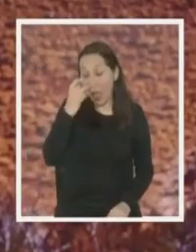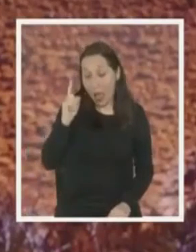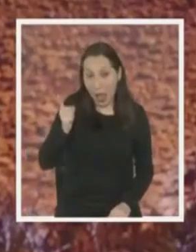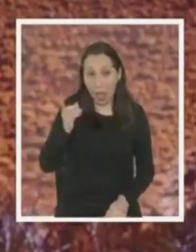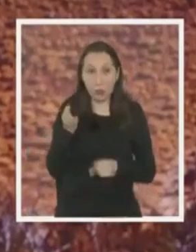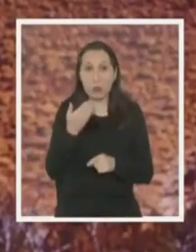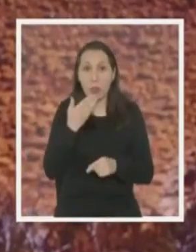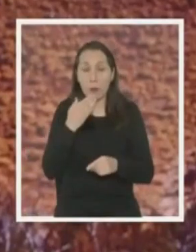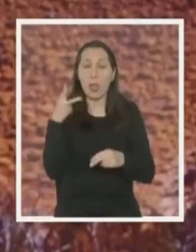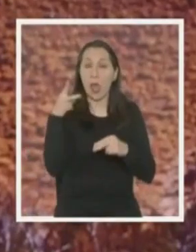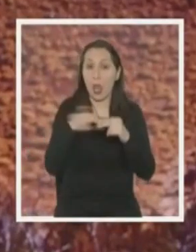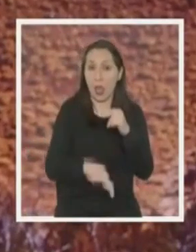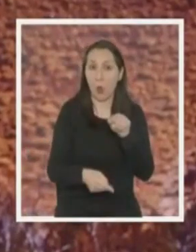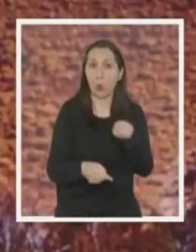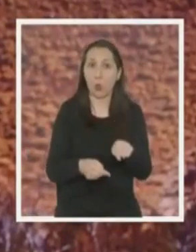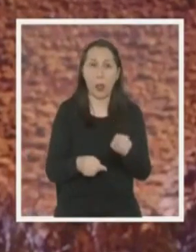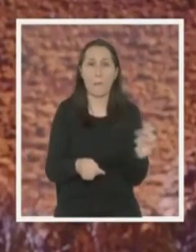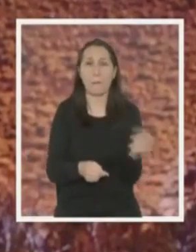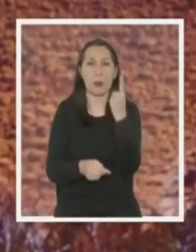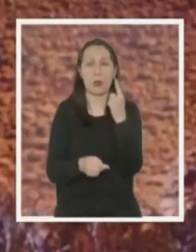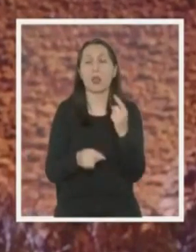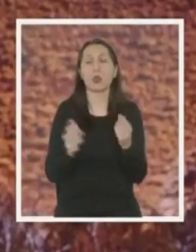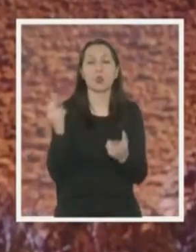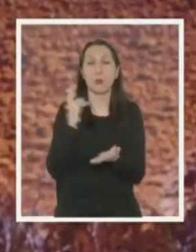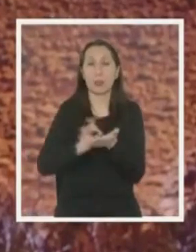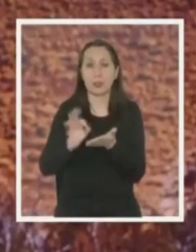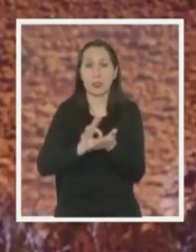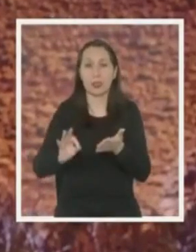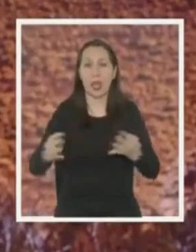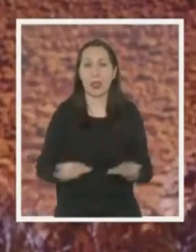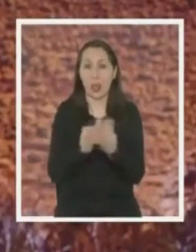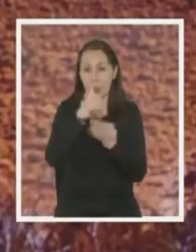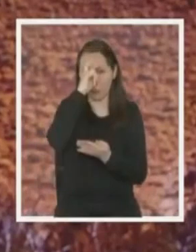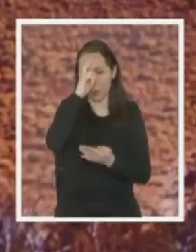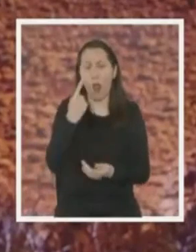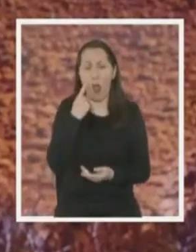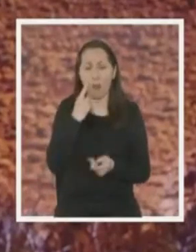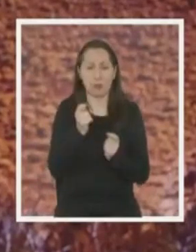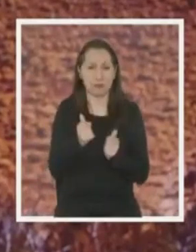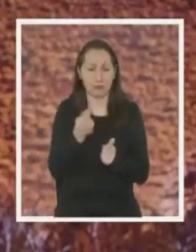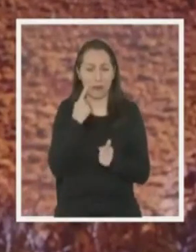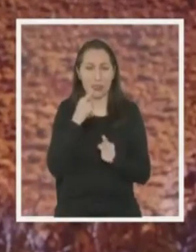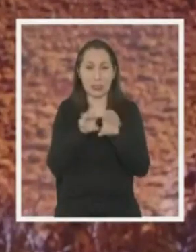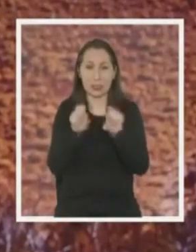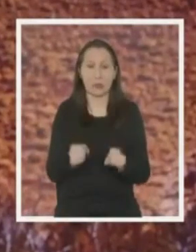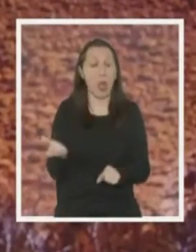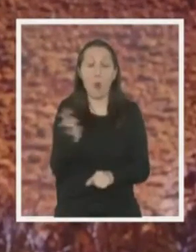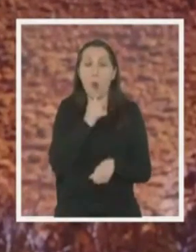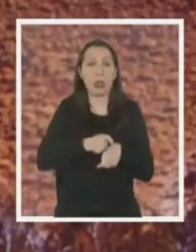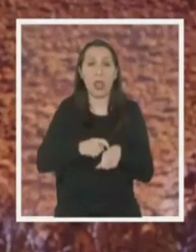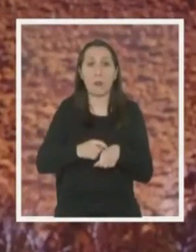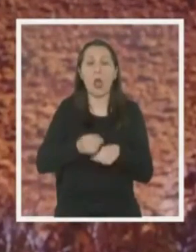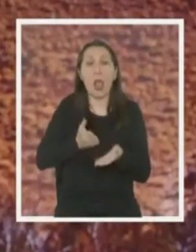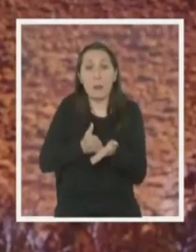hecho, inauguró la primera subsecretaría de redes asistenciales. Por lo tanto, conoce muy bien el sistema, porque en este momento no hay espacio para